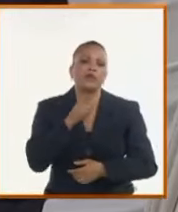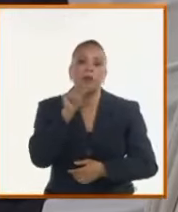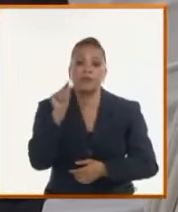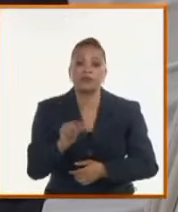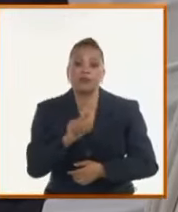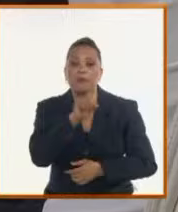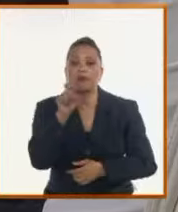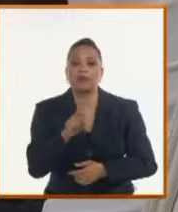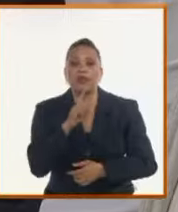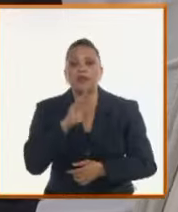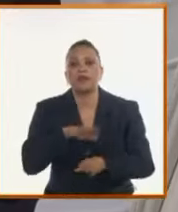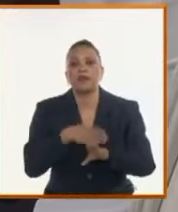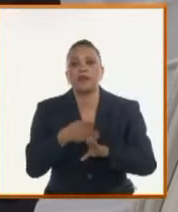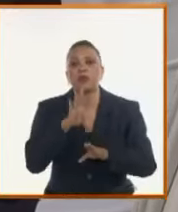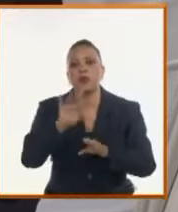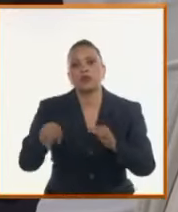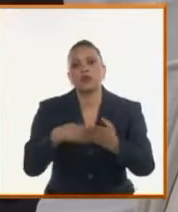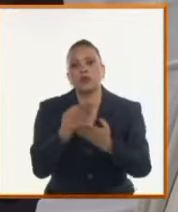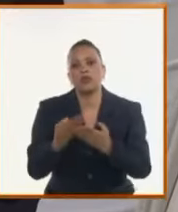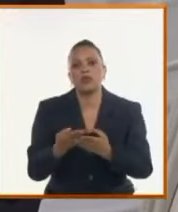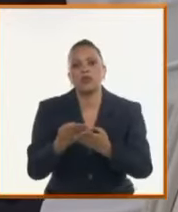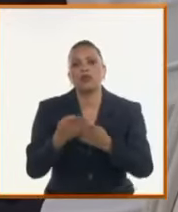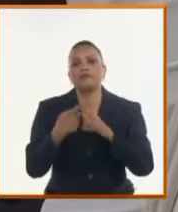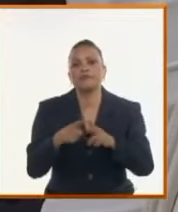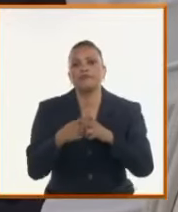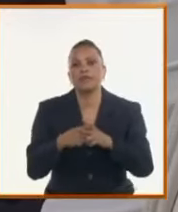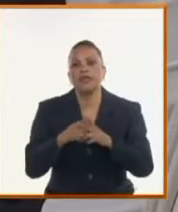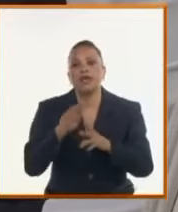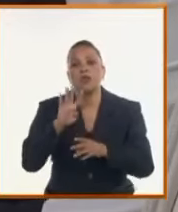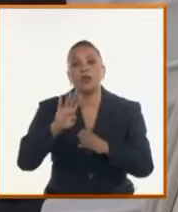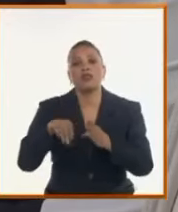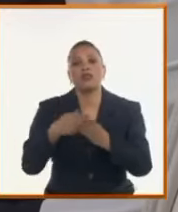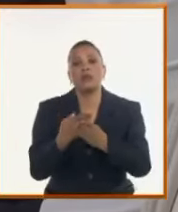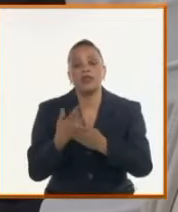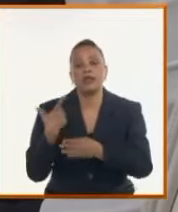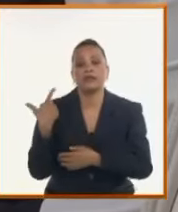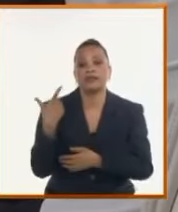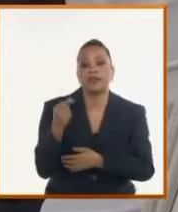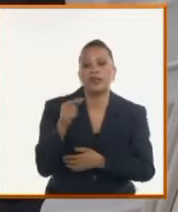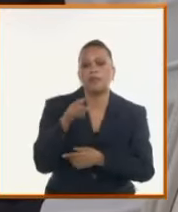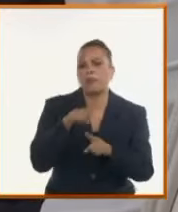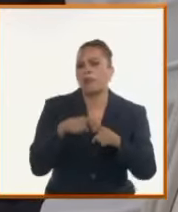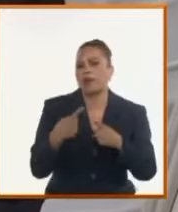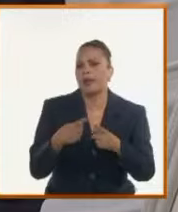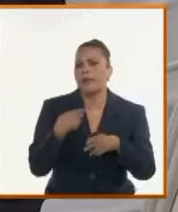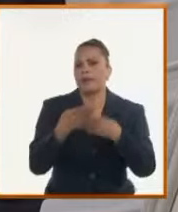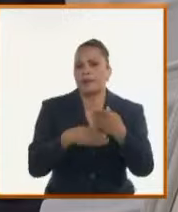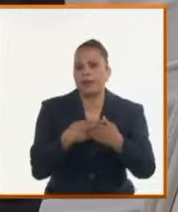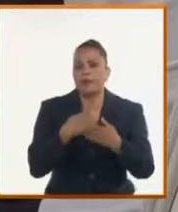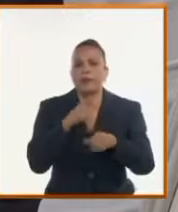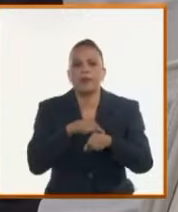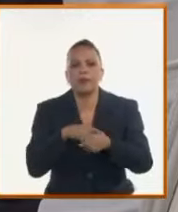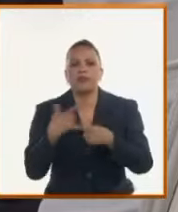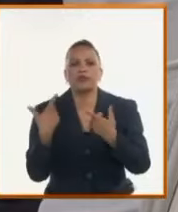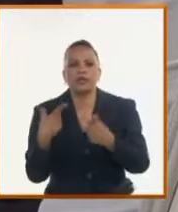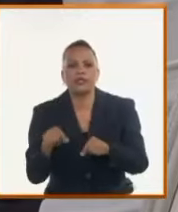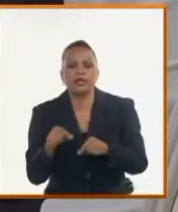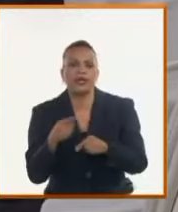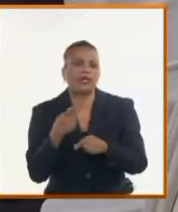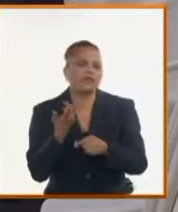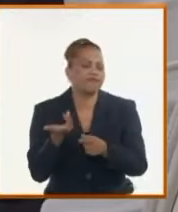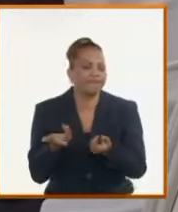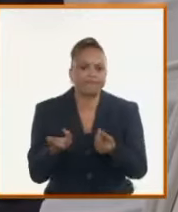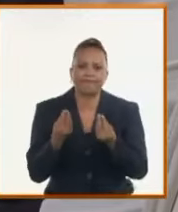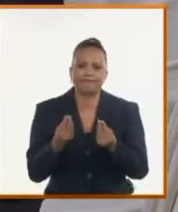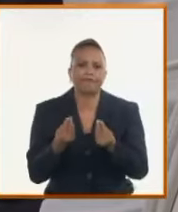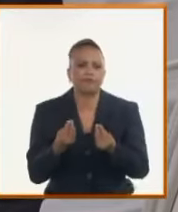está 4 días en mantenimiento y reparación sale al cuarto día según él haya problemas entonces a la hora de salir y el tren no esté no esté saliendo